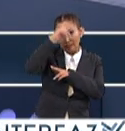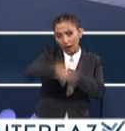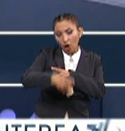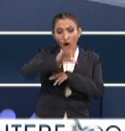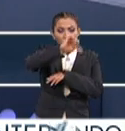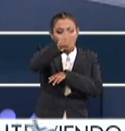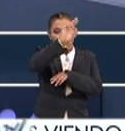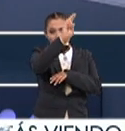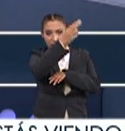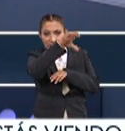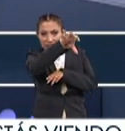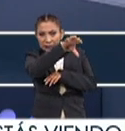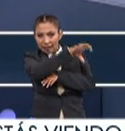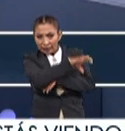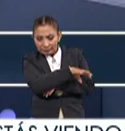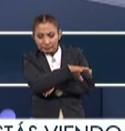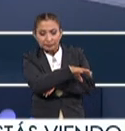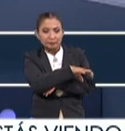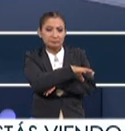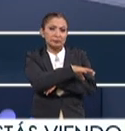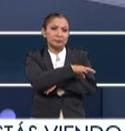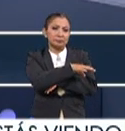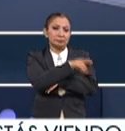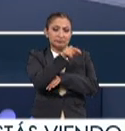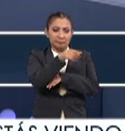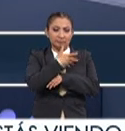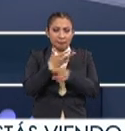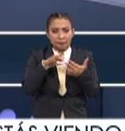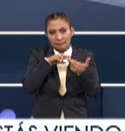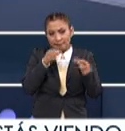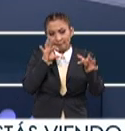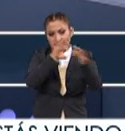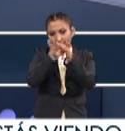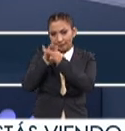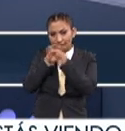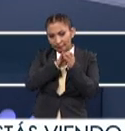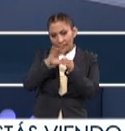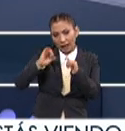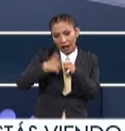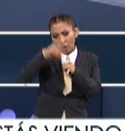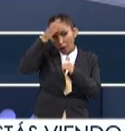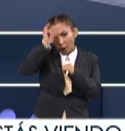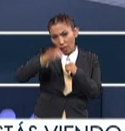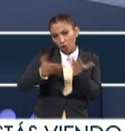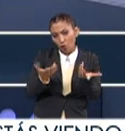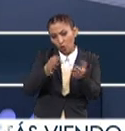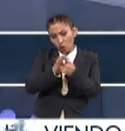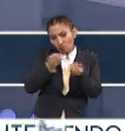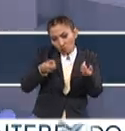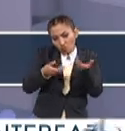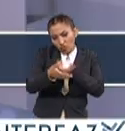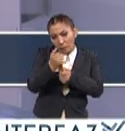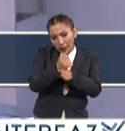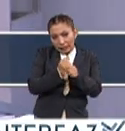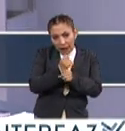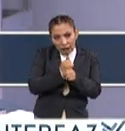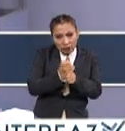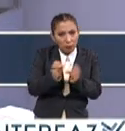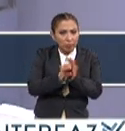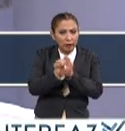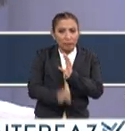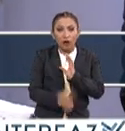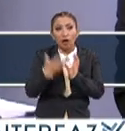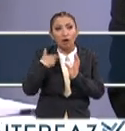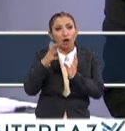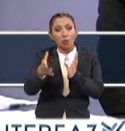con algunas universidades, ¿no? Que tenemos algunos convenios de investigación, por